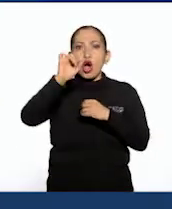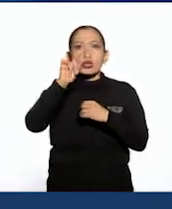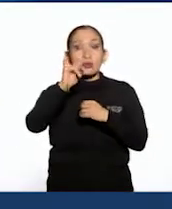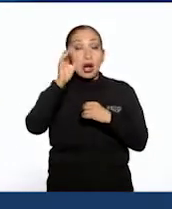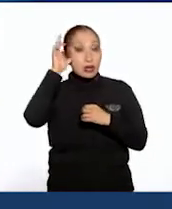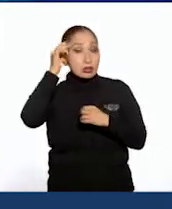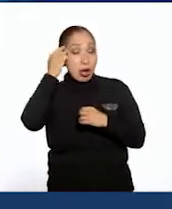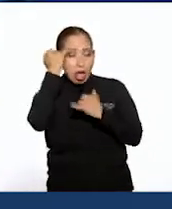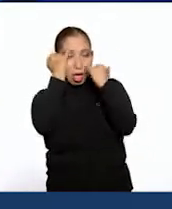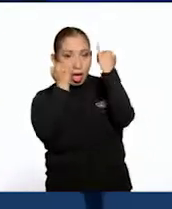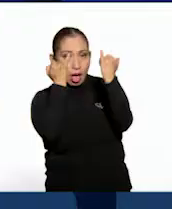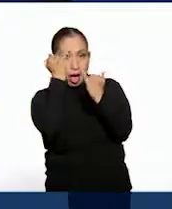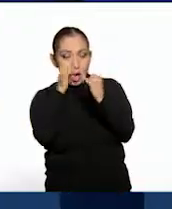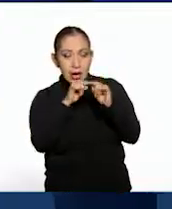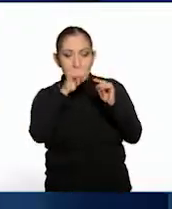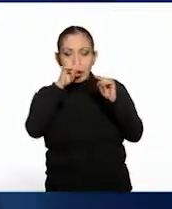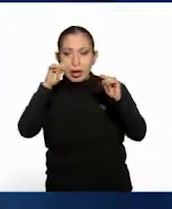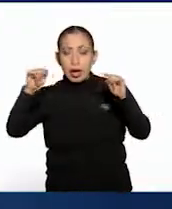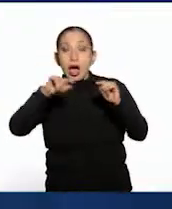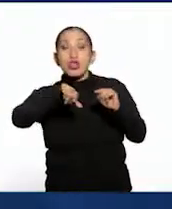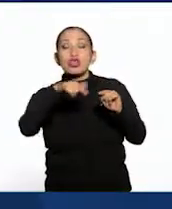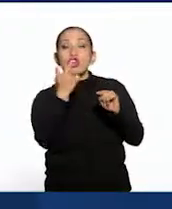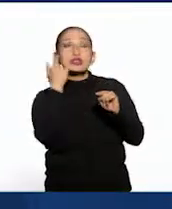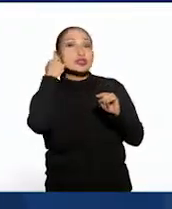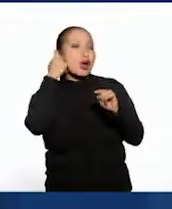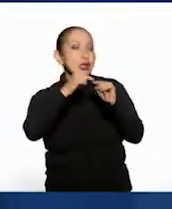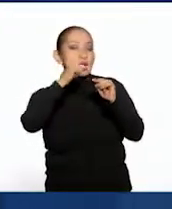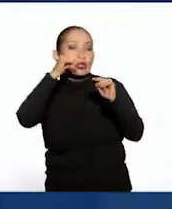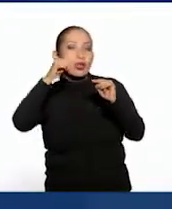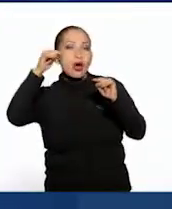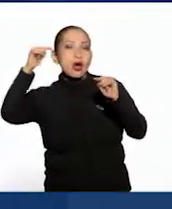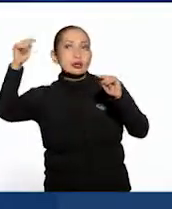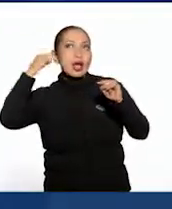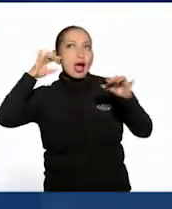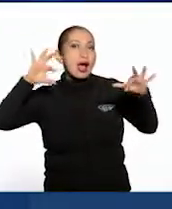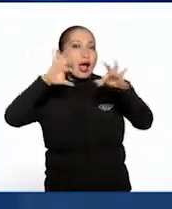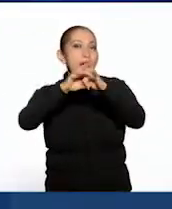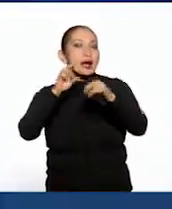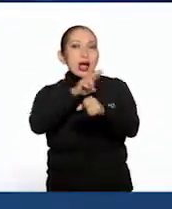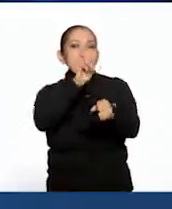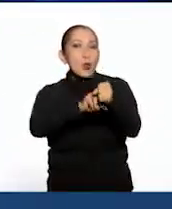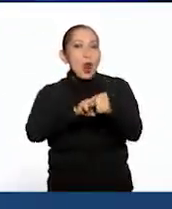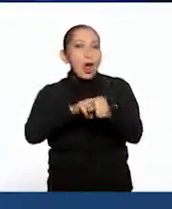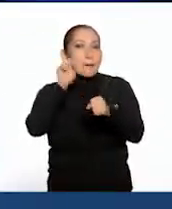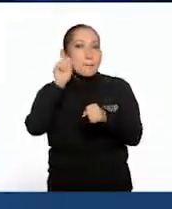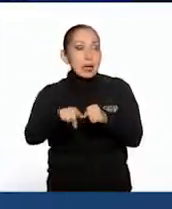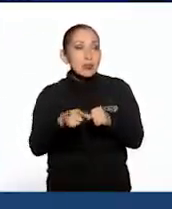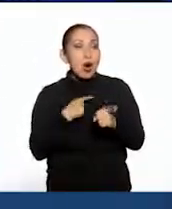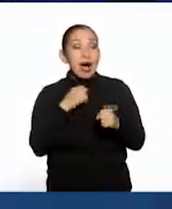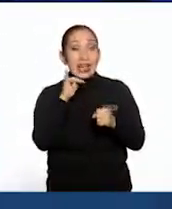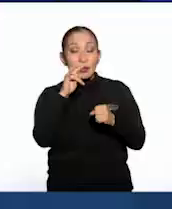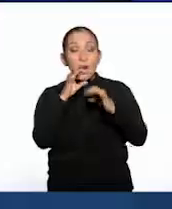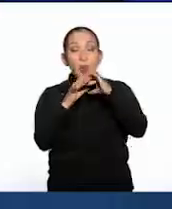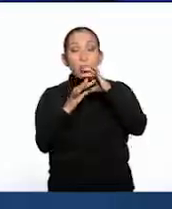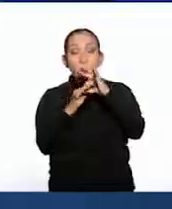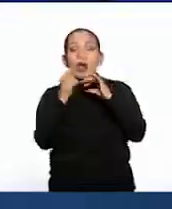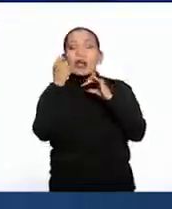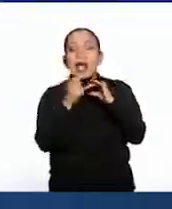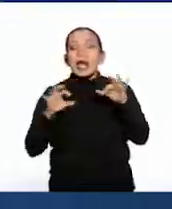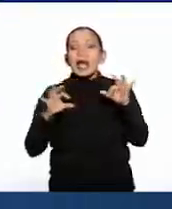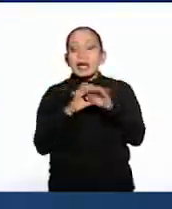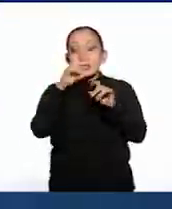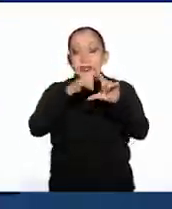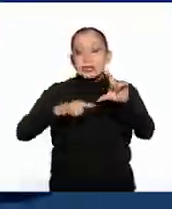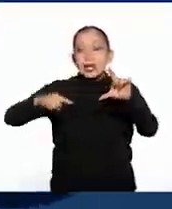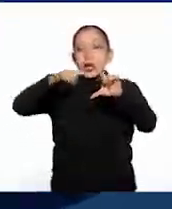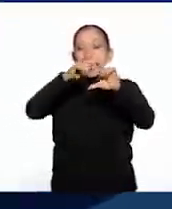Los chinos crearon una escala de 12 sonidos inspirados en la naturaleza. Los instrumentos de viento representan un